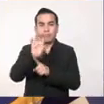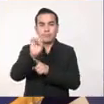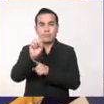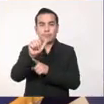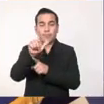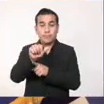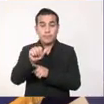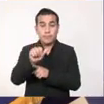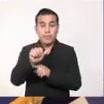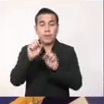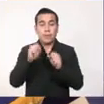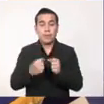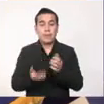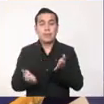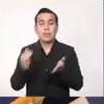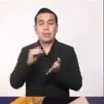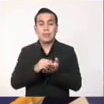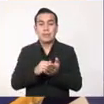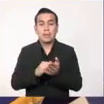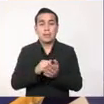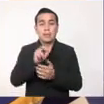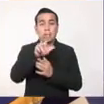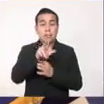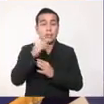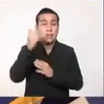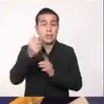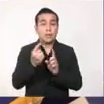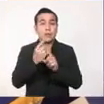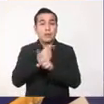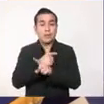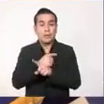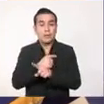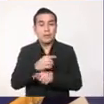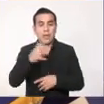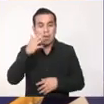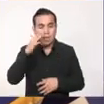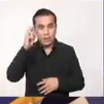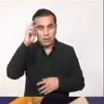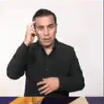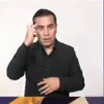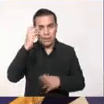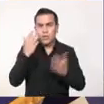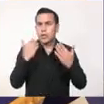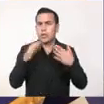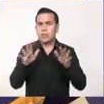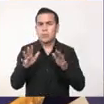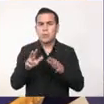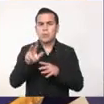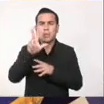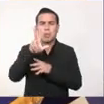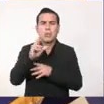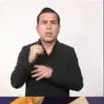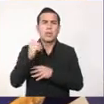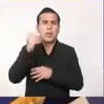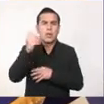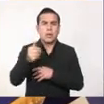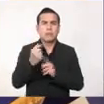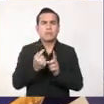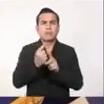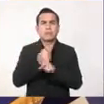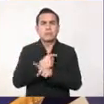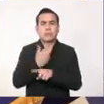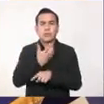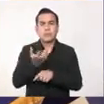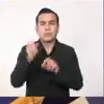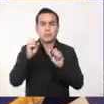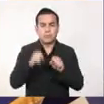se renovarán por terceras partes cada 3 años. Es decir, en una situación normal, pues cada 3 años se renueva la